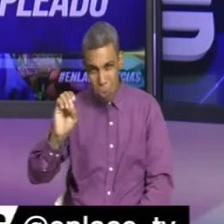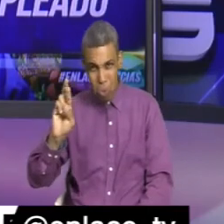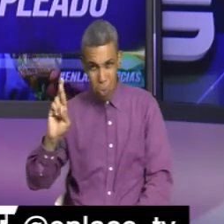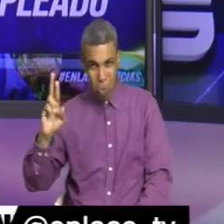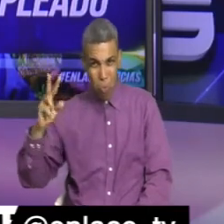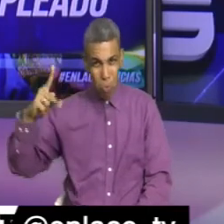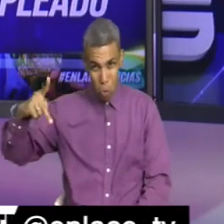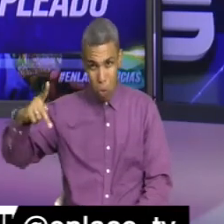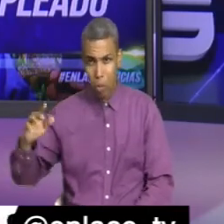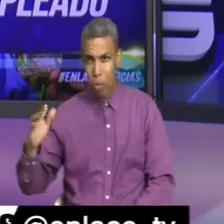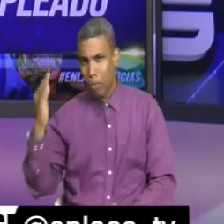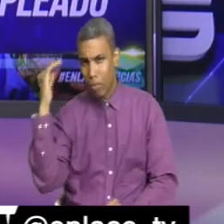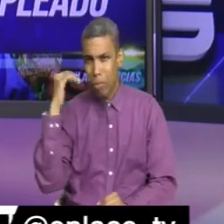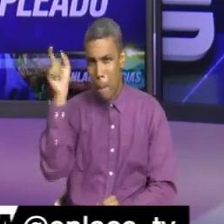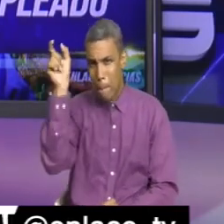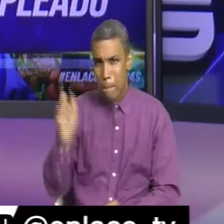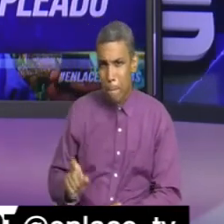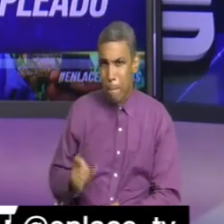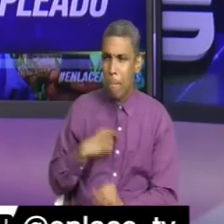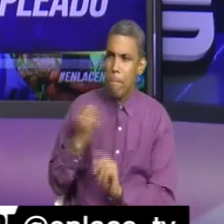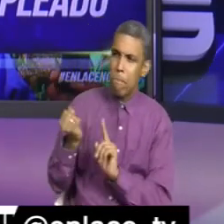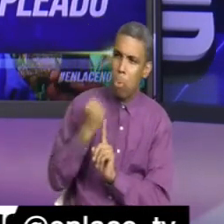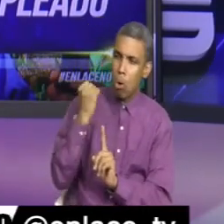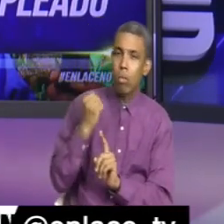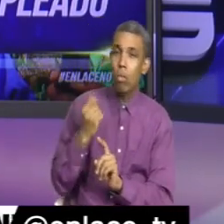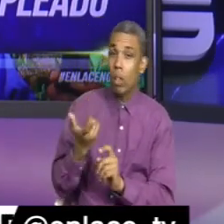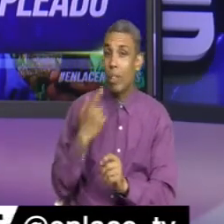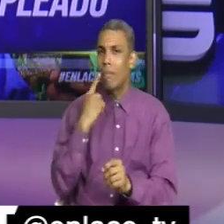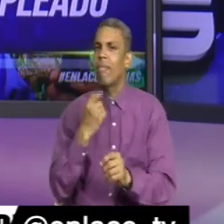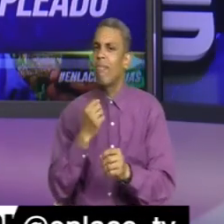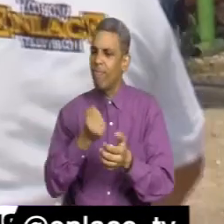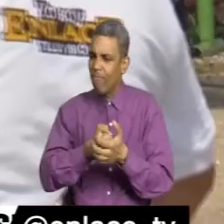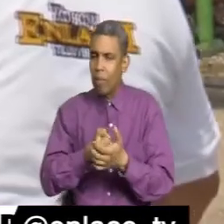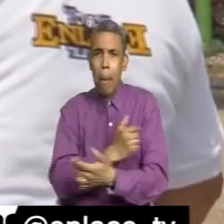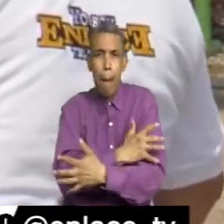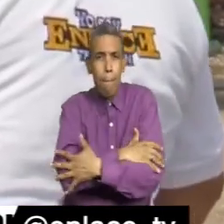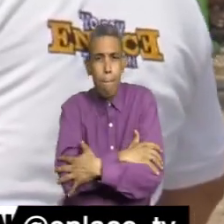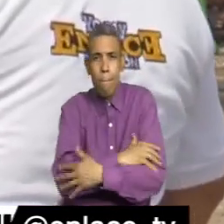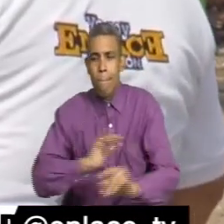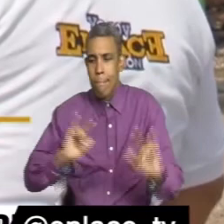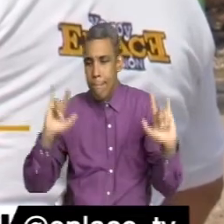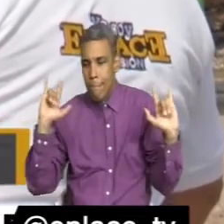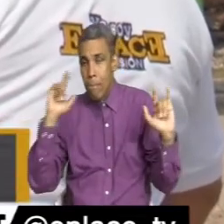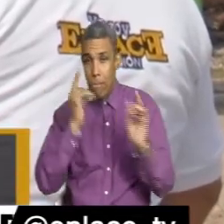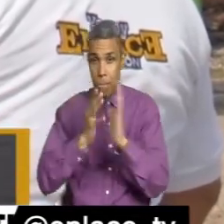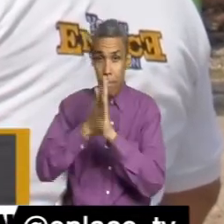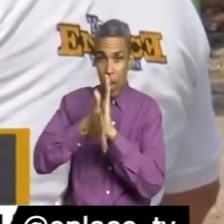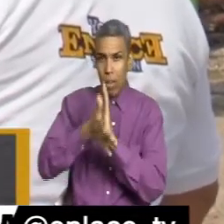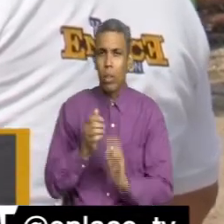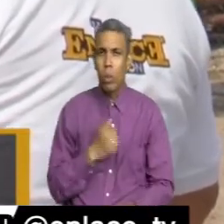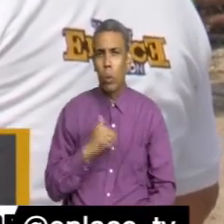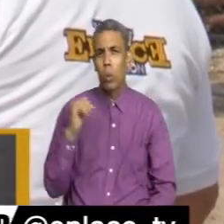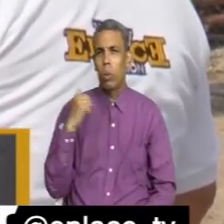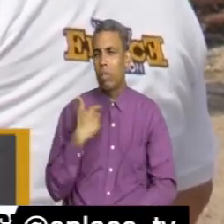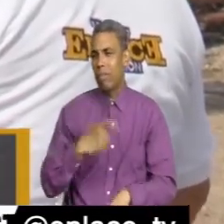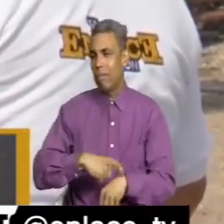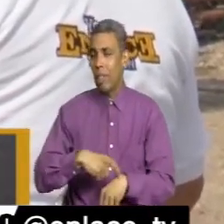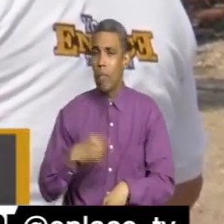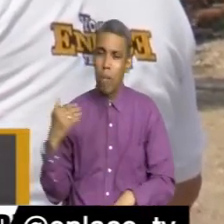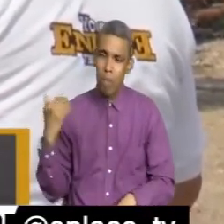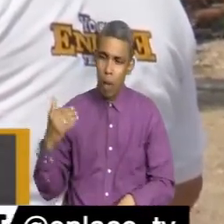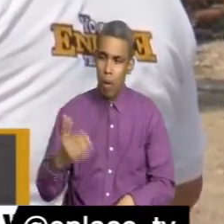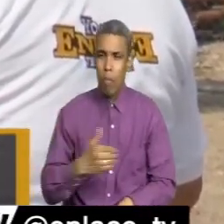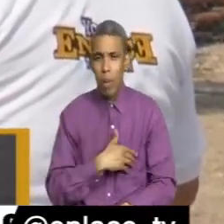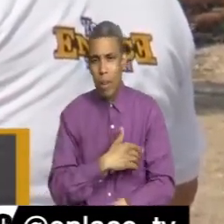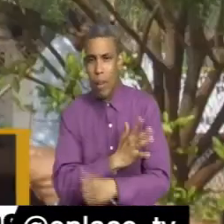conseguir trabajo. Conozca el drama de este desempleado. Este hombre lleva largo tiempo de estar desempleado. Ser cuñero en la industria del